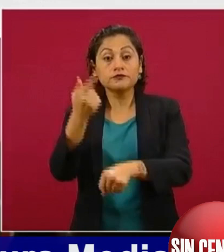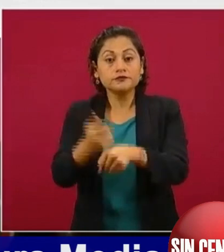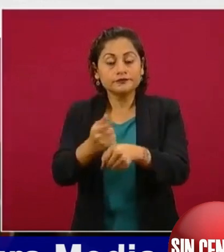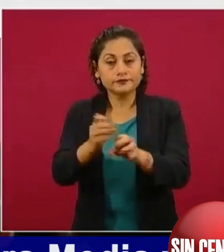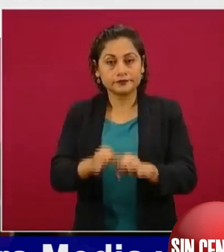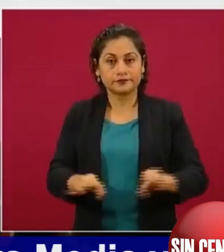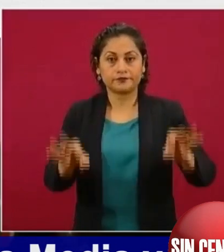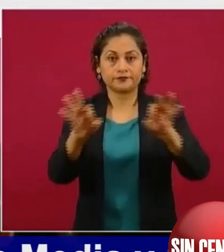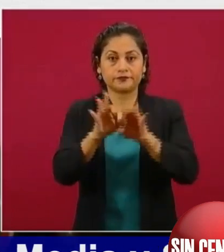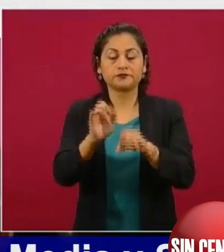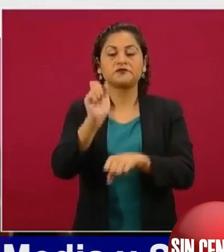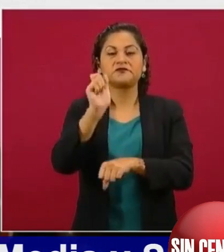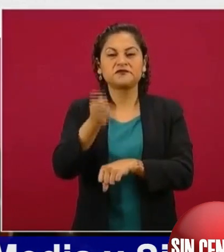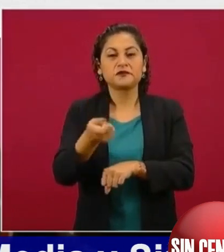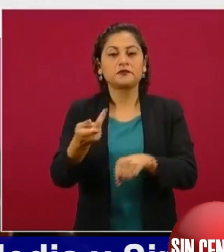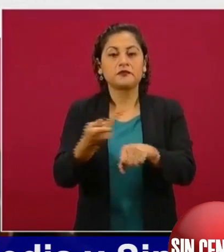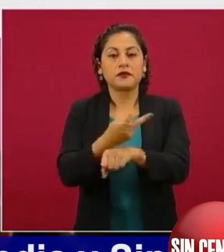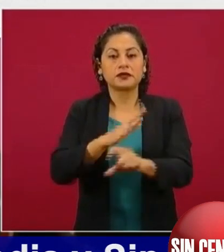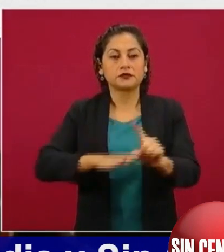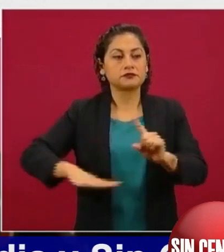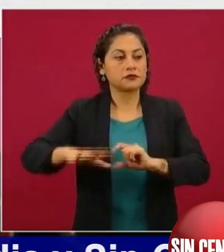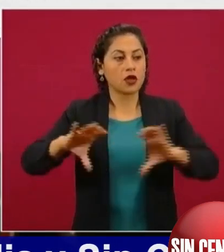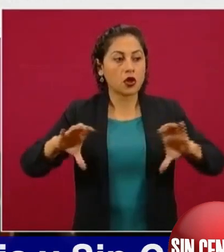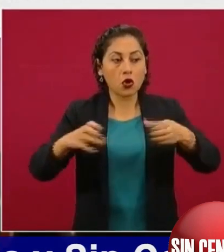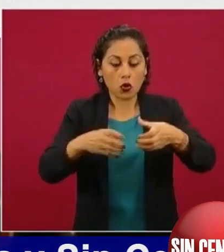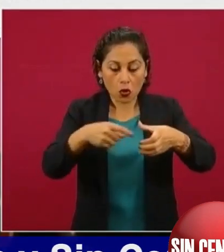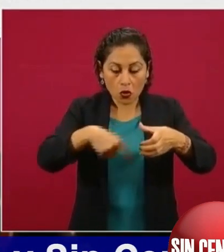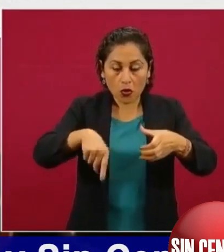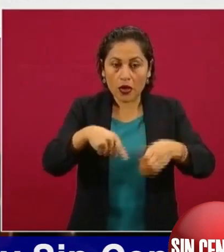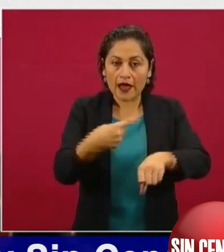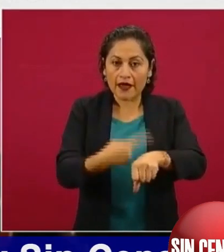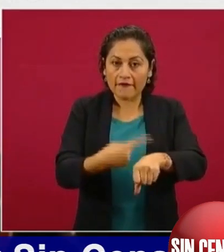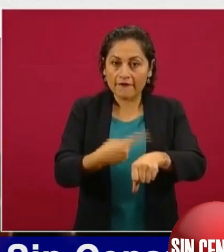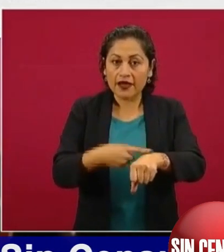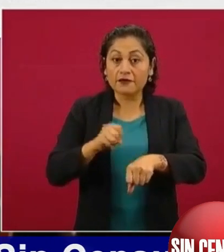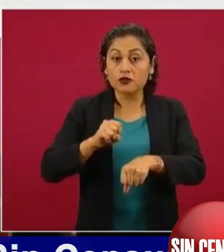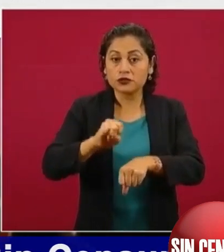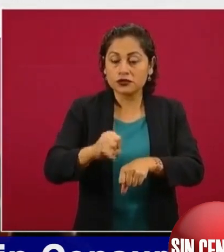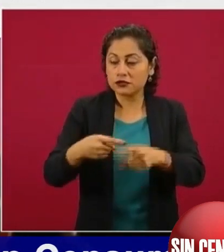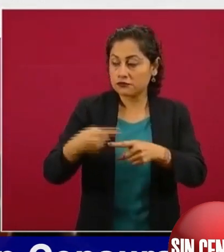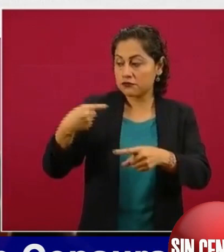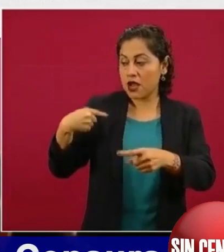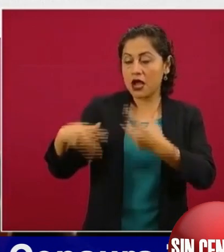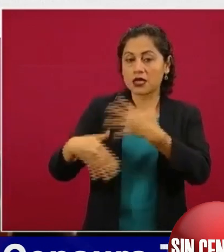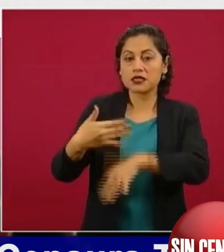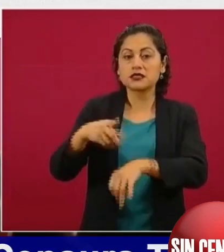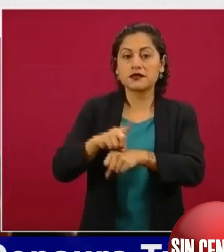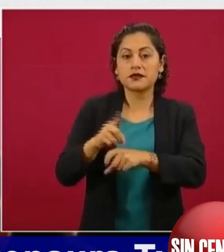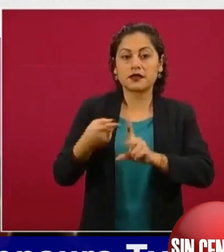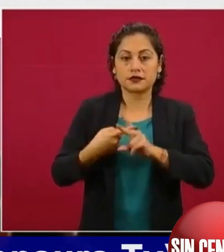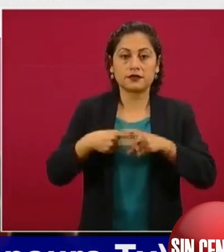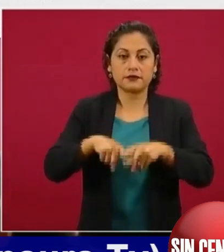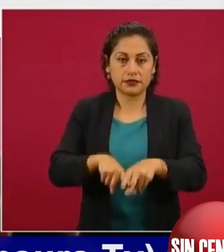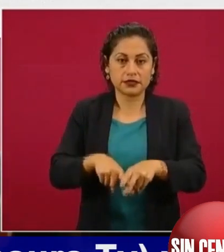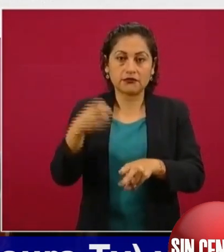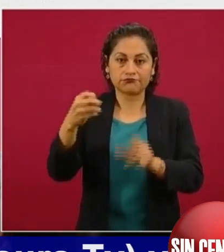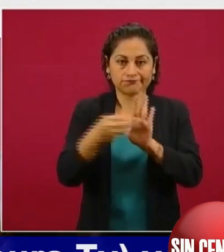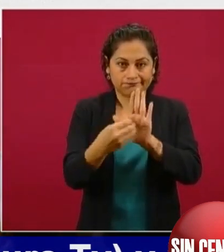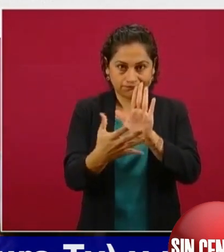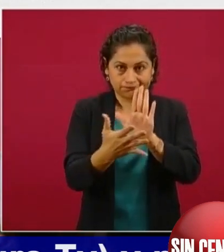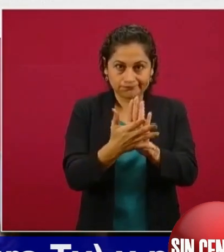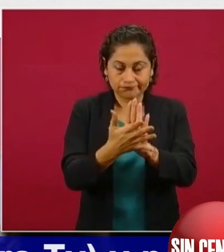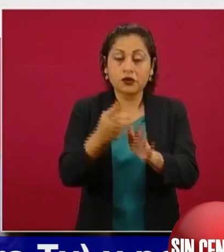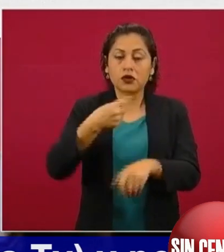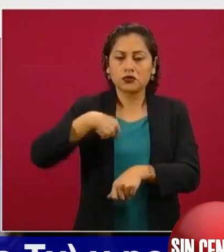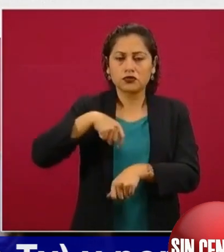de los casos que se han acumulado son de los últimos 15 días. Aunque seguimos teniendo información y la seguiremos presentando